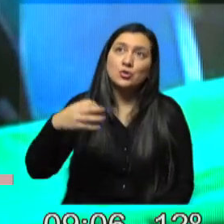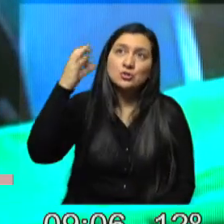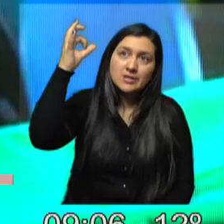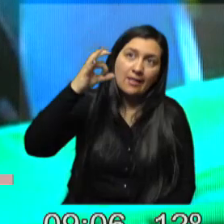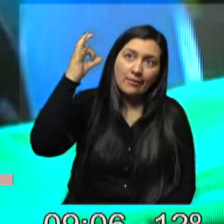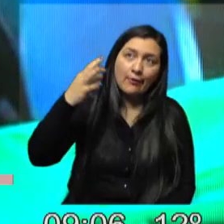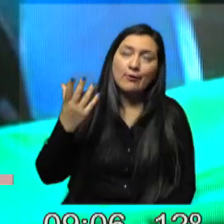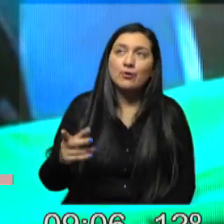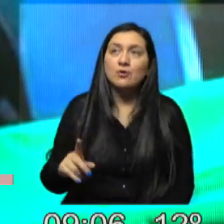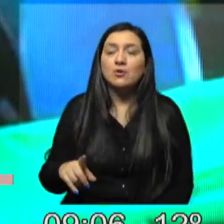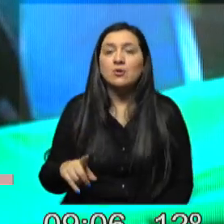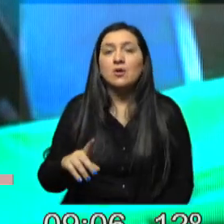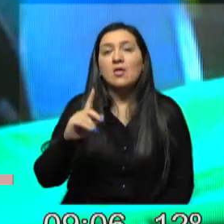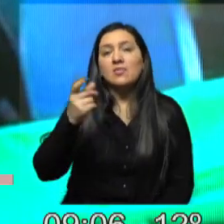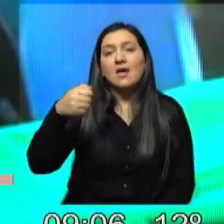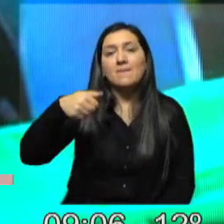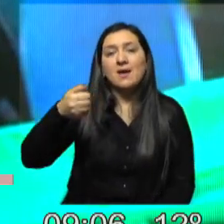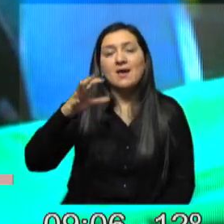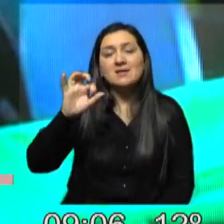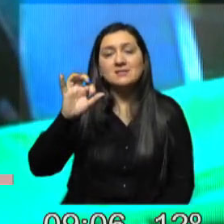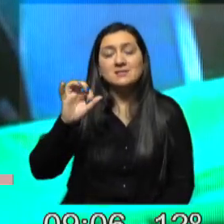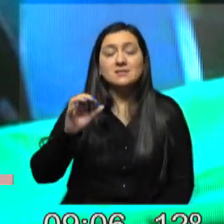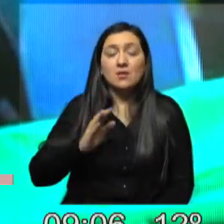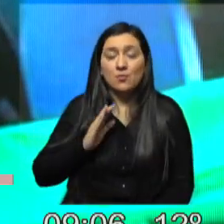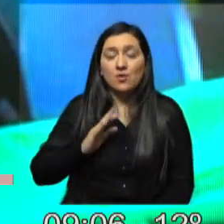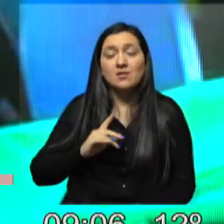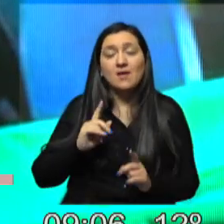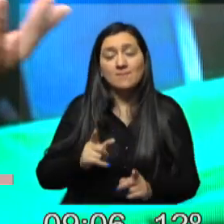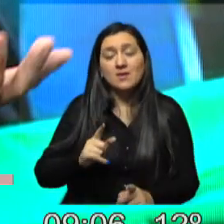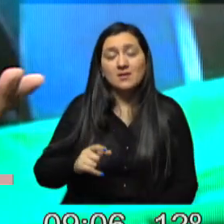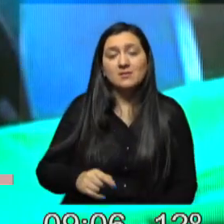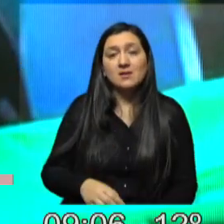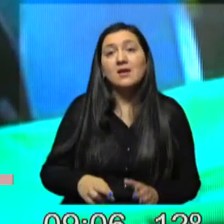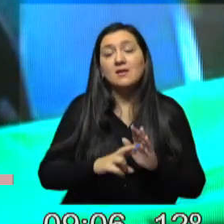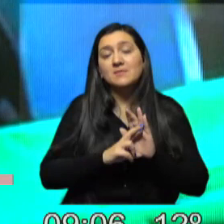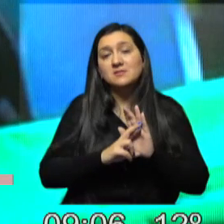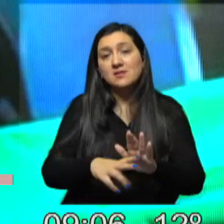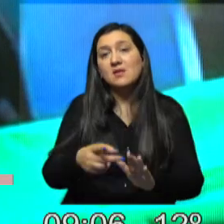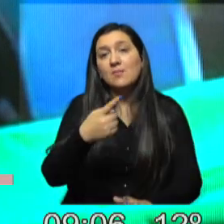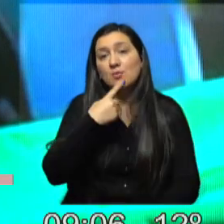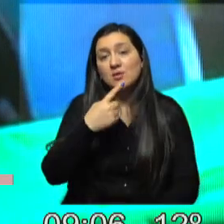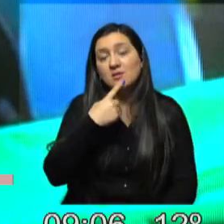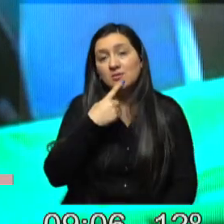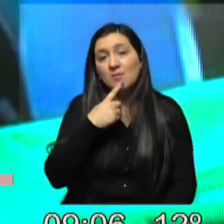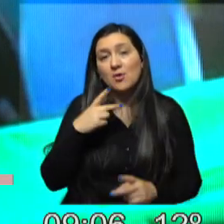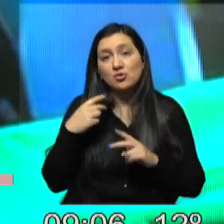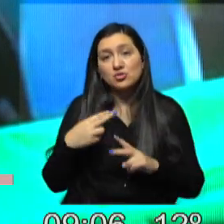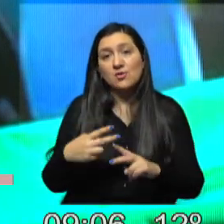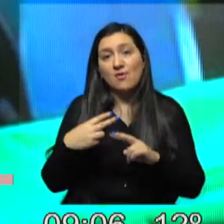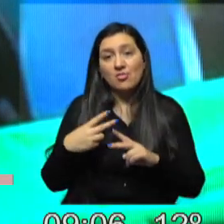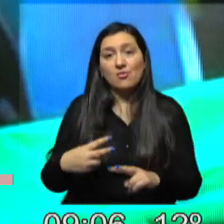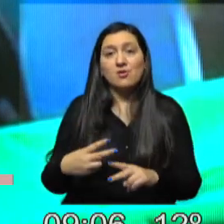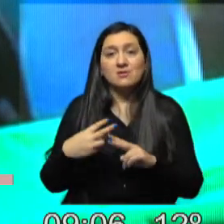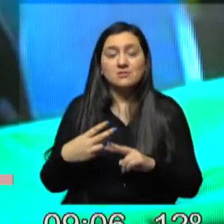Damares Alves, senadora por el estado, por el Distrito Federal de Brasilia, siendo representante de las políticas más conservadoras en